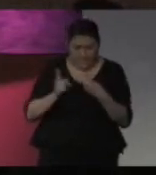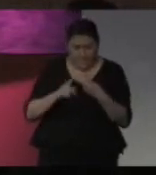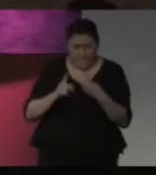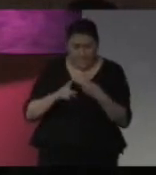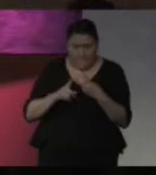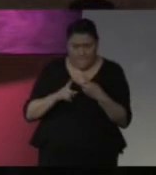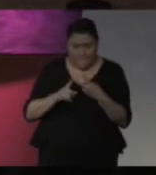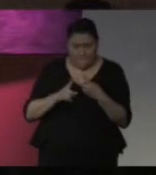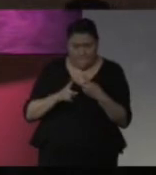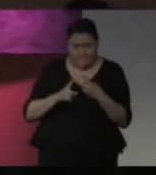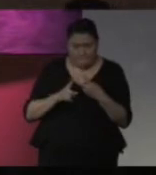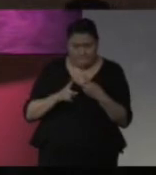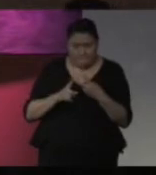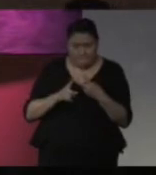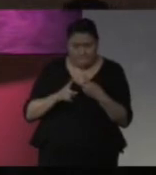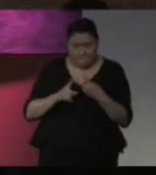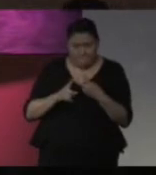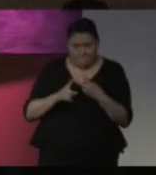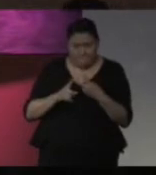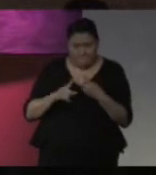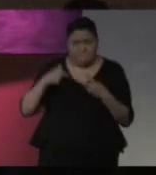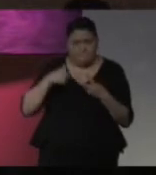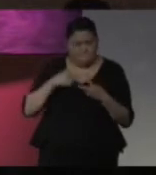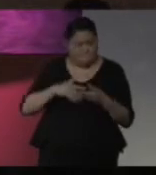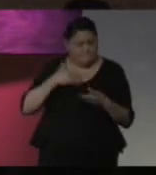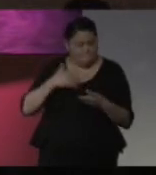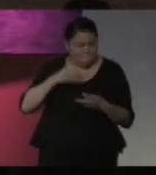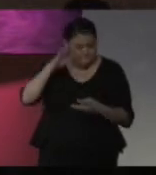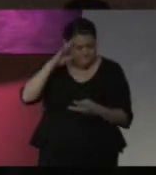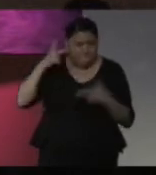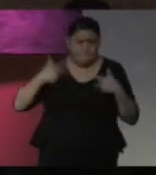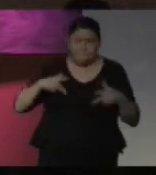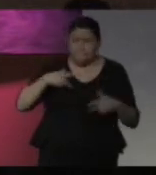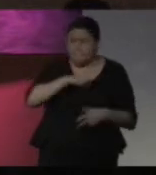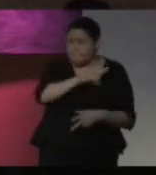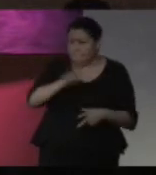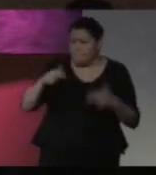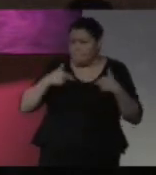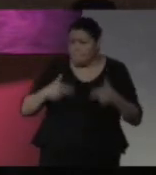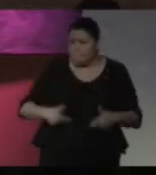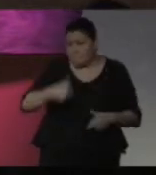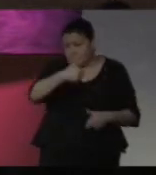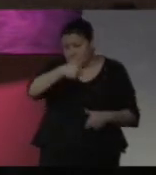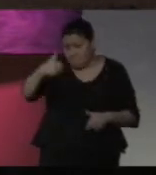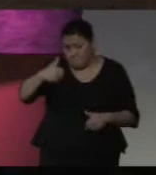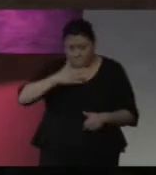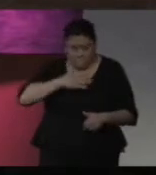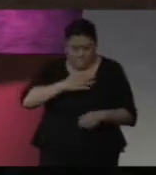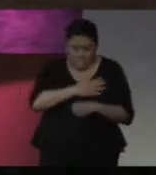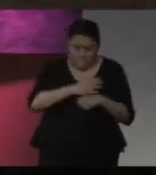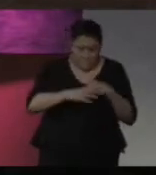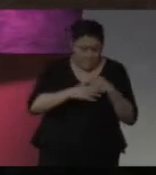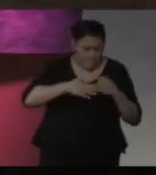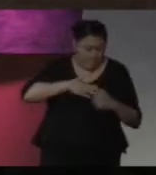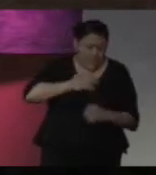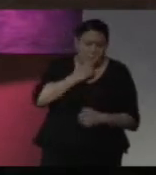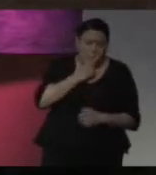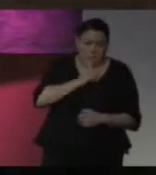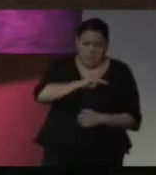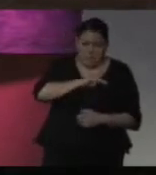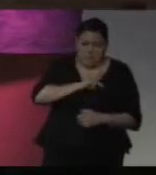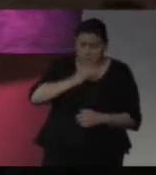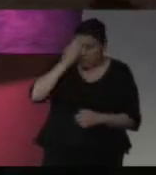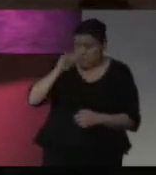pienso como que instintivamente todos los humanos tendemos a defender nuestros privilegios, ¿no? A pesar de que sabemos que hay